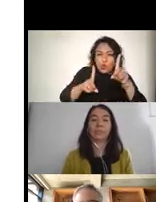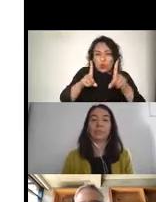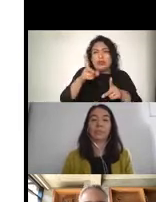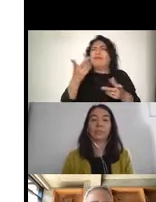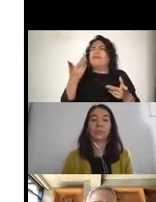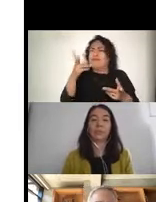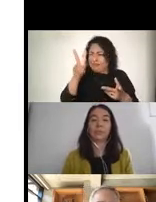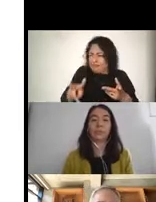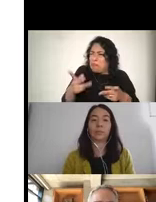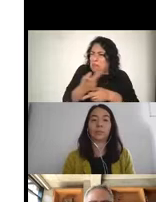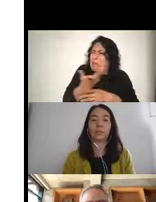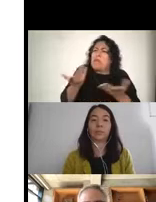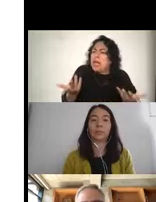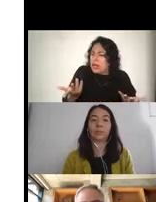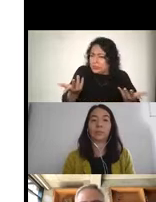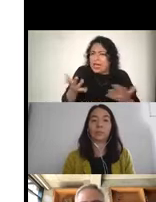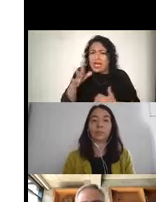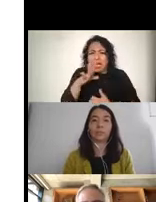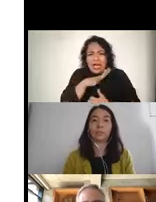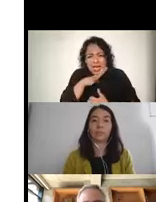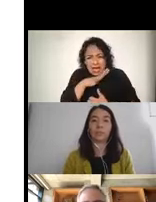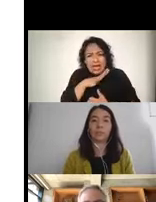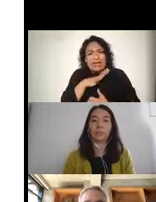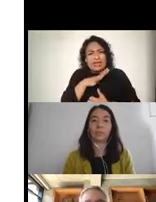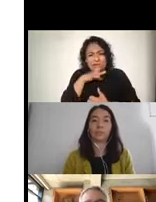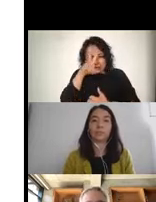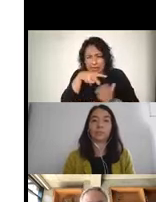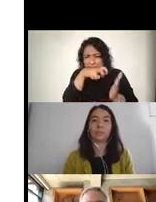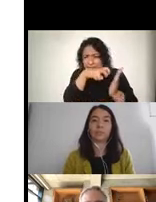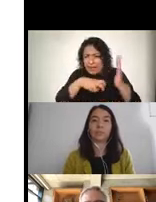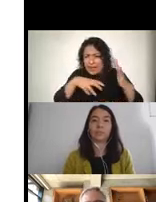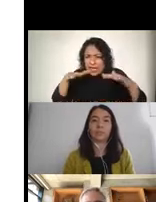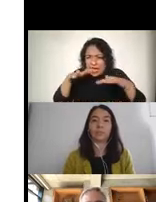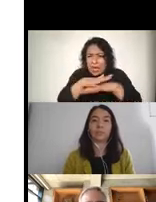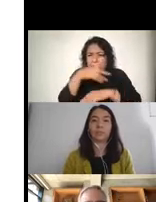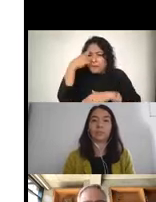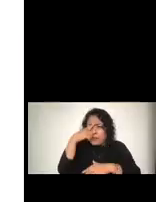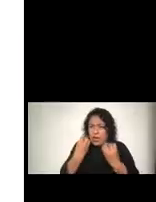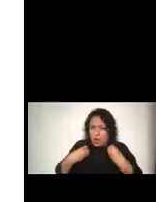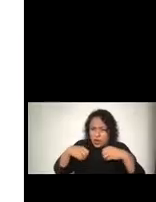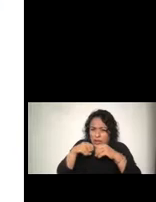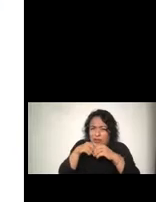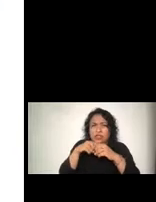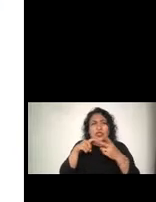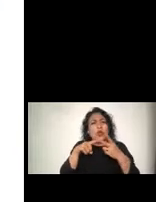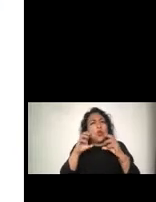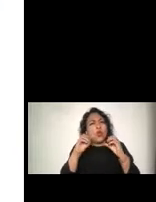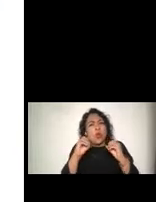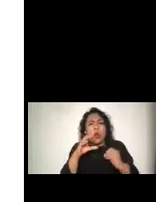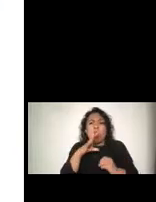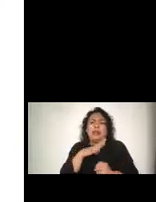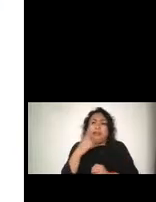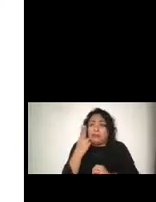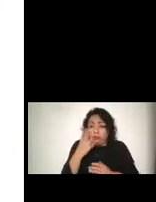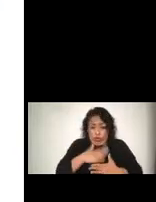pasó, si hay una situación que se modificó para las propias organizaciones, si tenemos que hacer algo